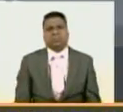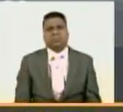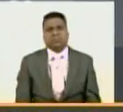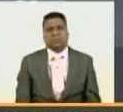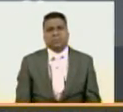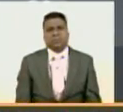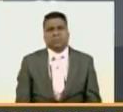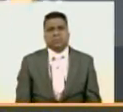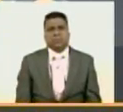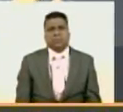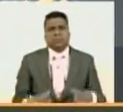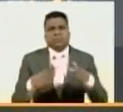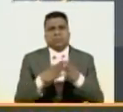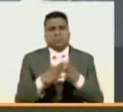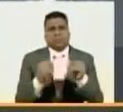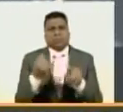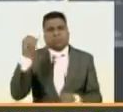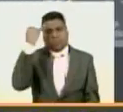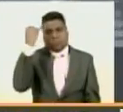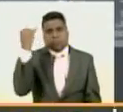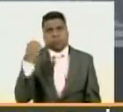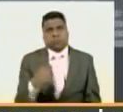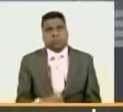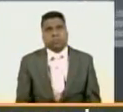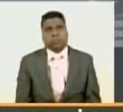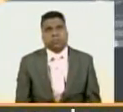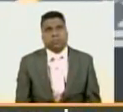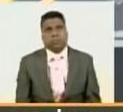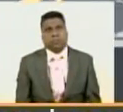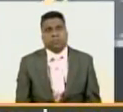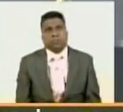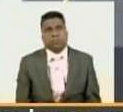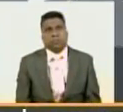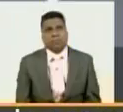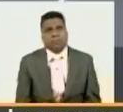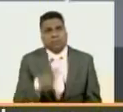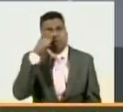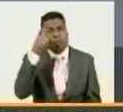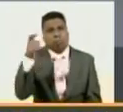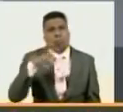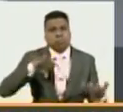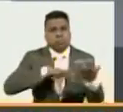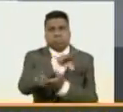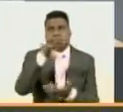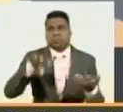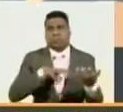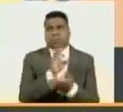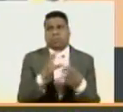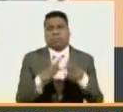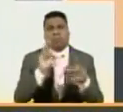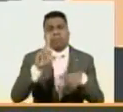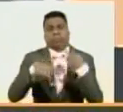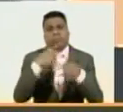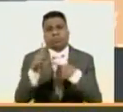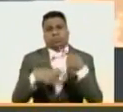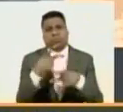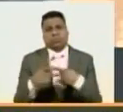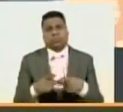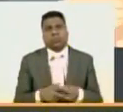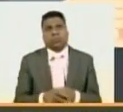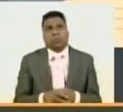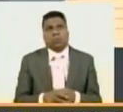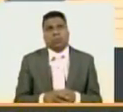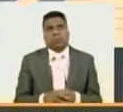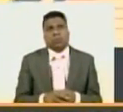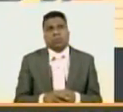zozobra, inquietud y también pues busca desestabilizar la producción de